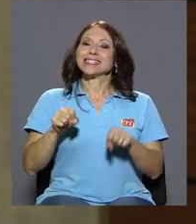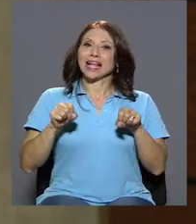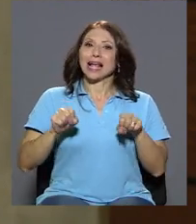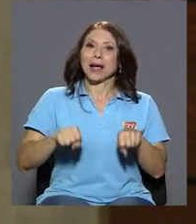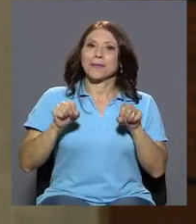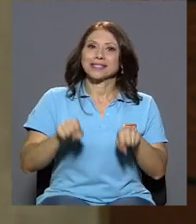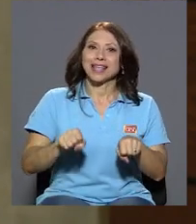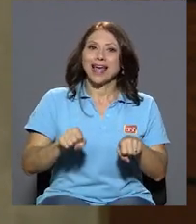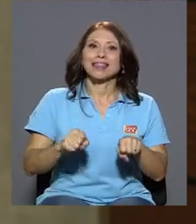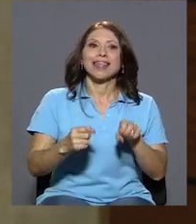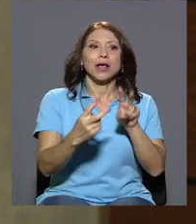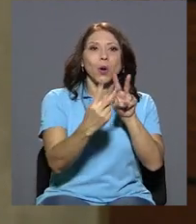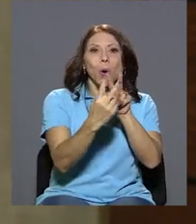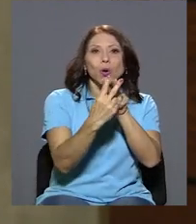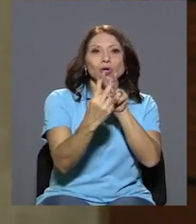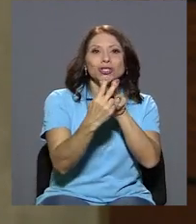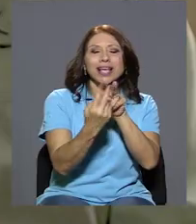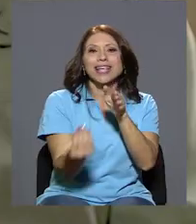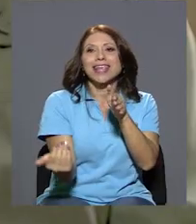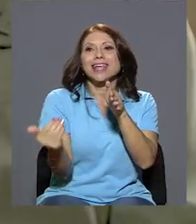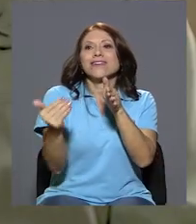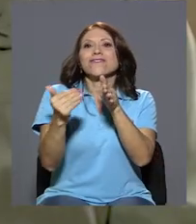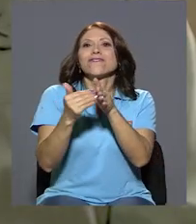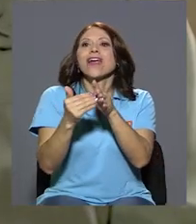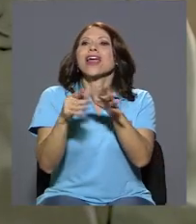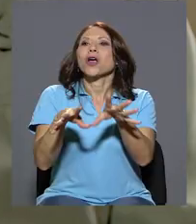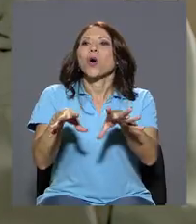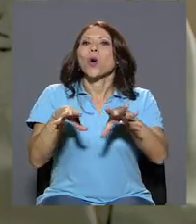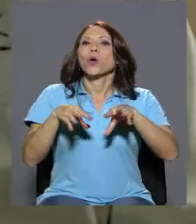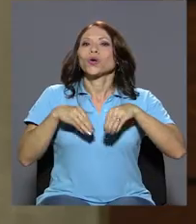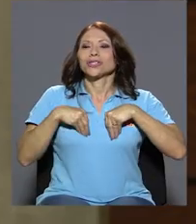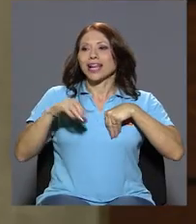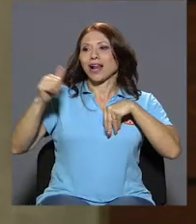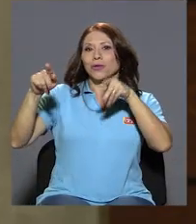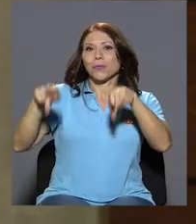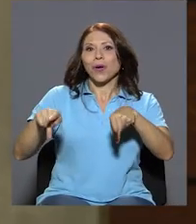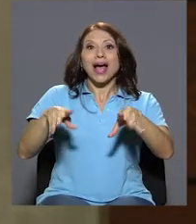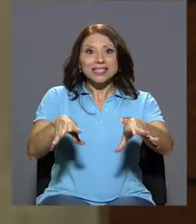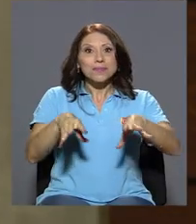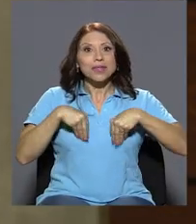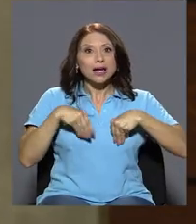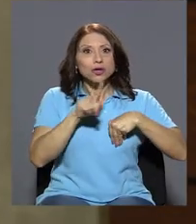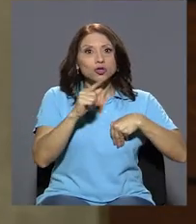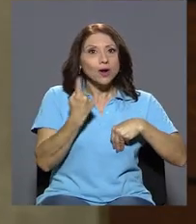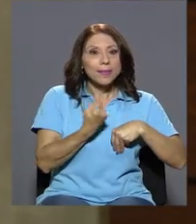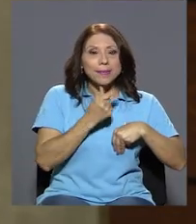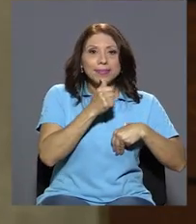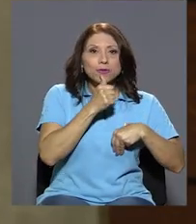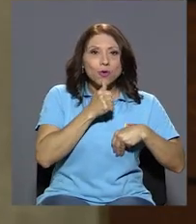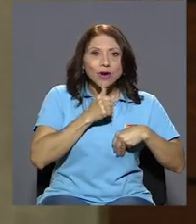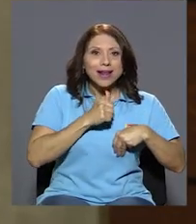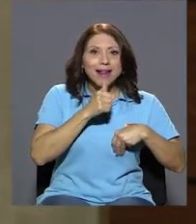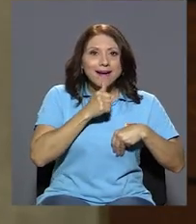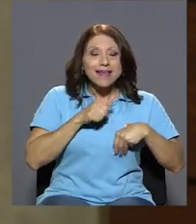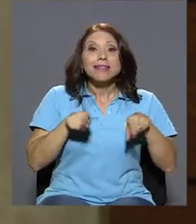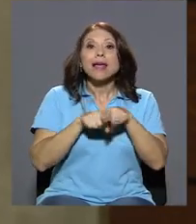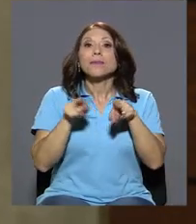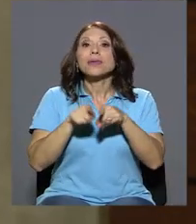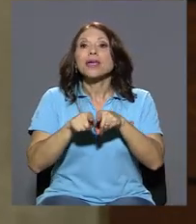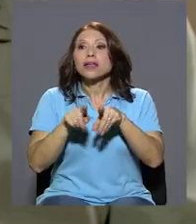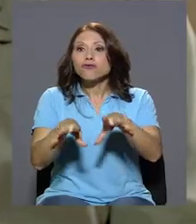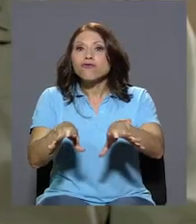capacidad de conocer y reconocer al otro clara capacidad de aceptar y no solo de tolerar sino de